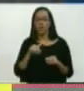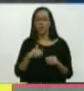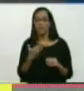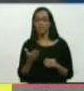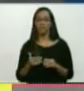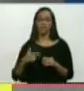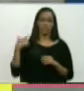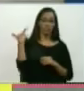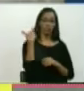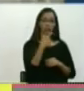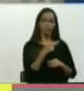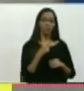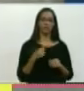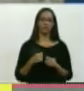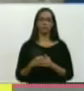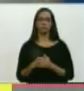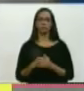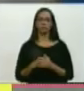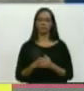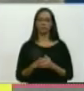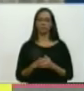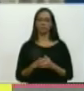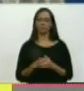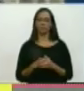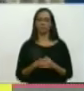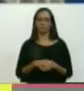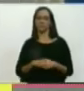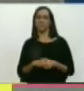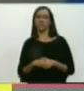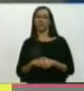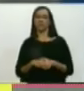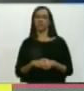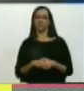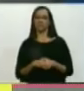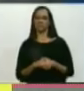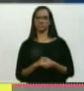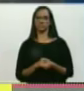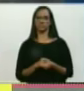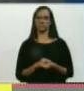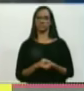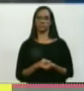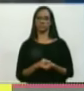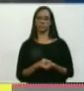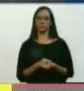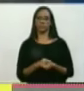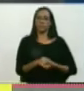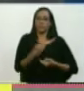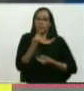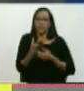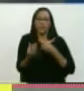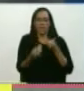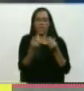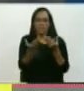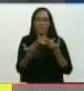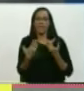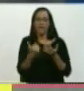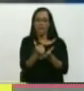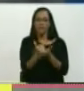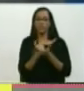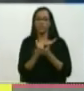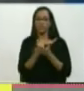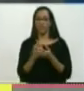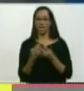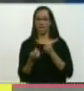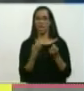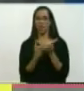evacuados de acá de la ciudad de Wuhan, que es donde está el virus, en la parte central del virus, pues que nos hagan llegar ayudas